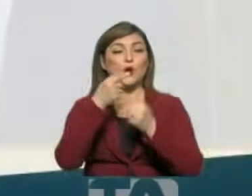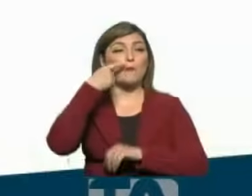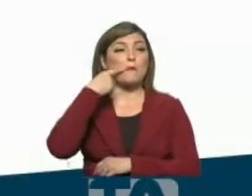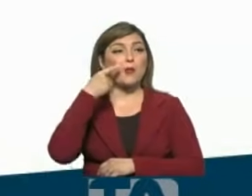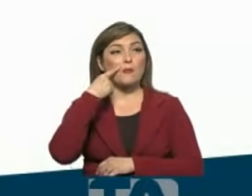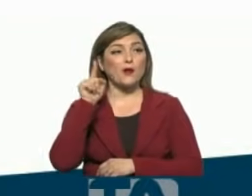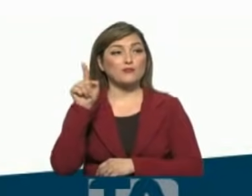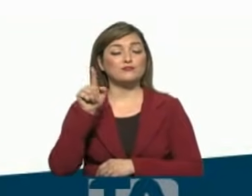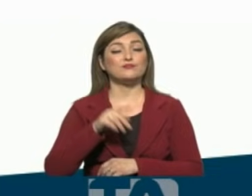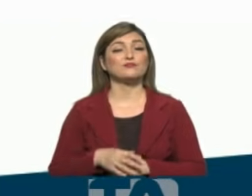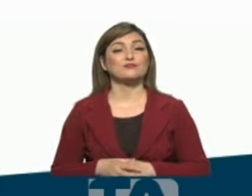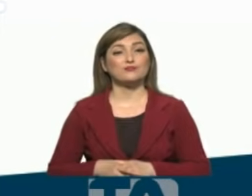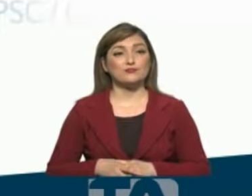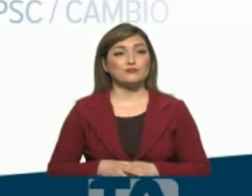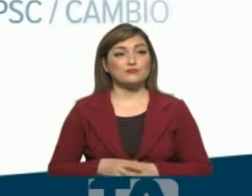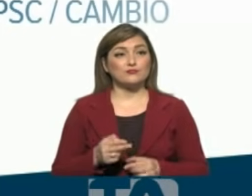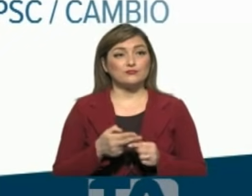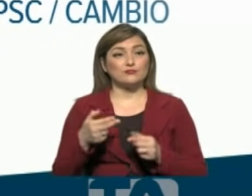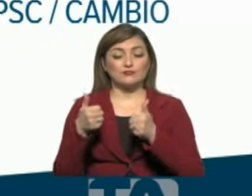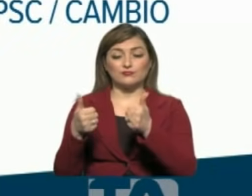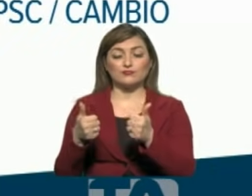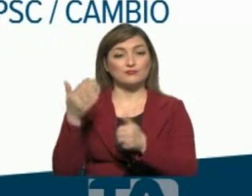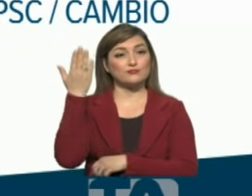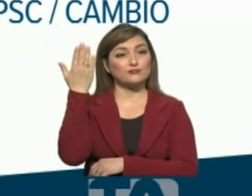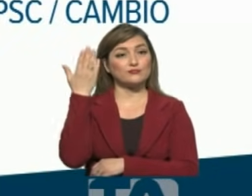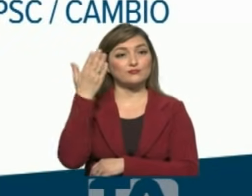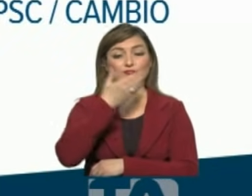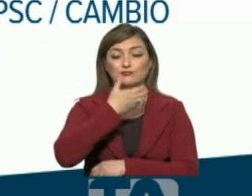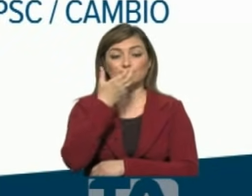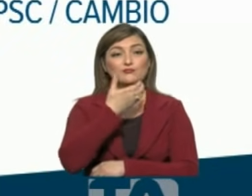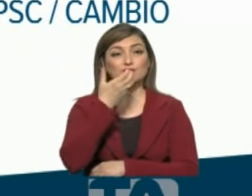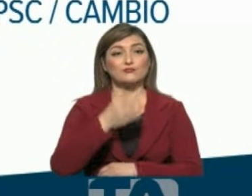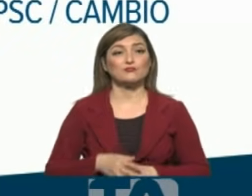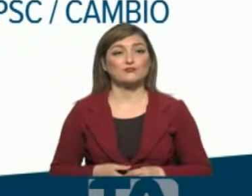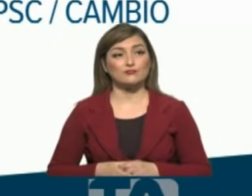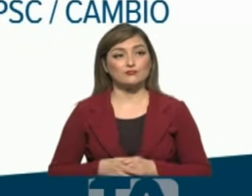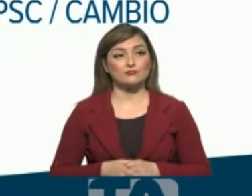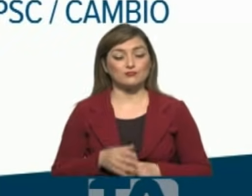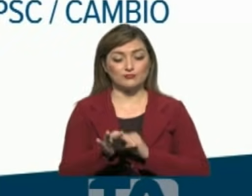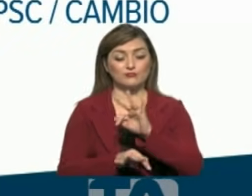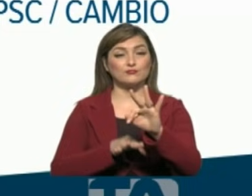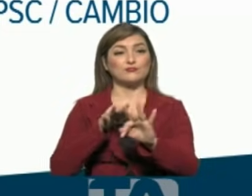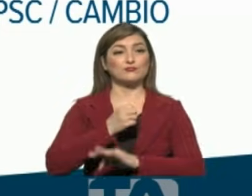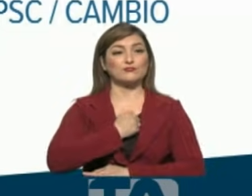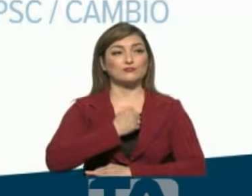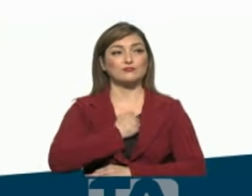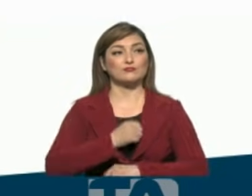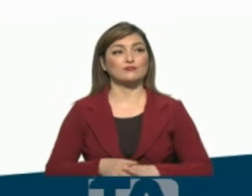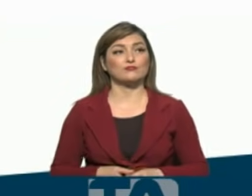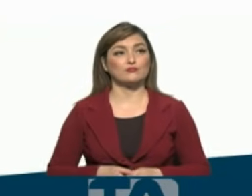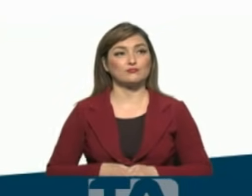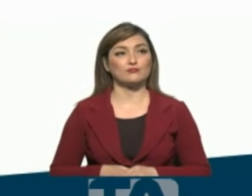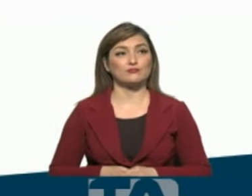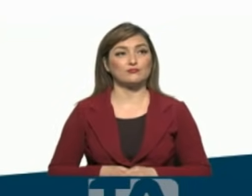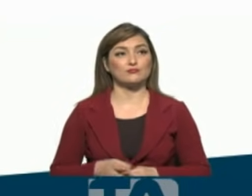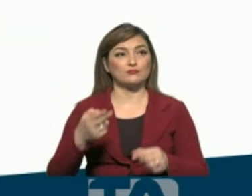Luis Fernando Torres cuando renunció para candidatizarse a la alcaldía de Ambato. Ahora asumirá el cargo por cuenta propia. Vuelven